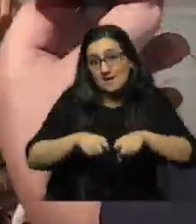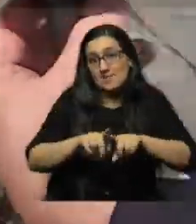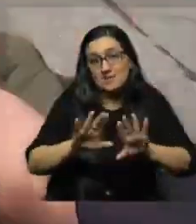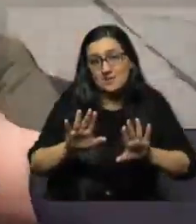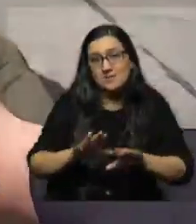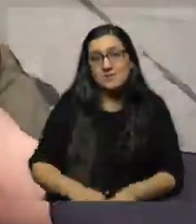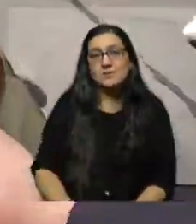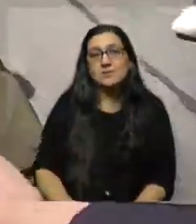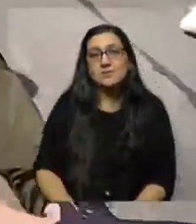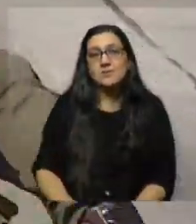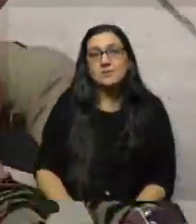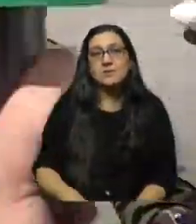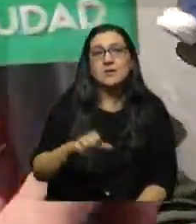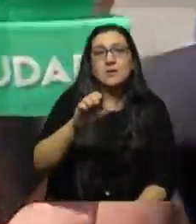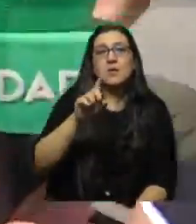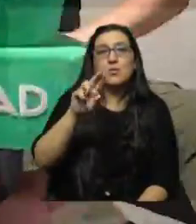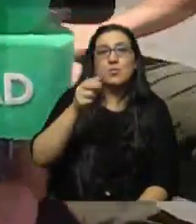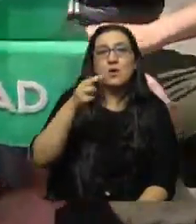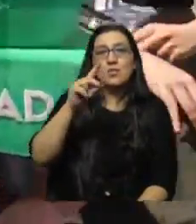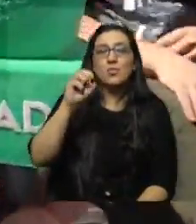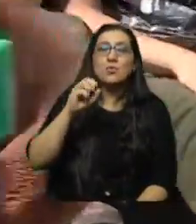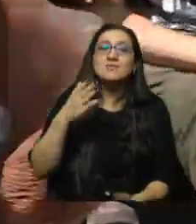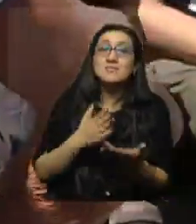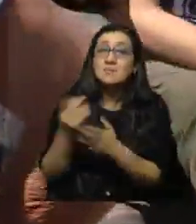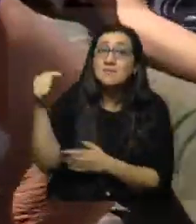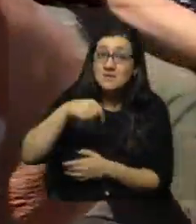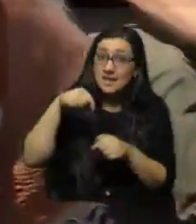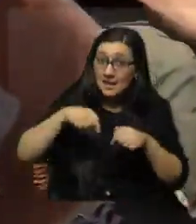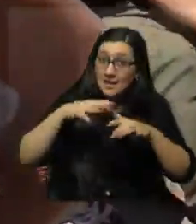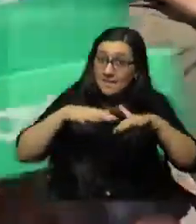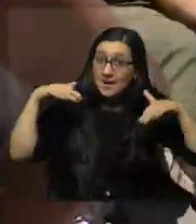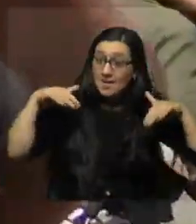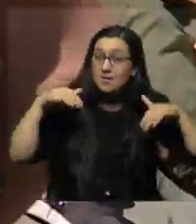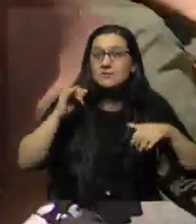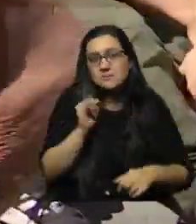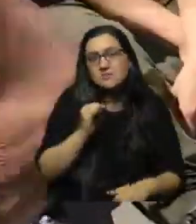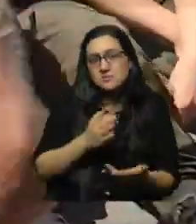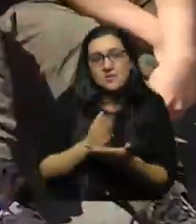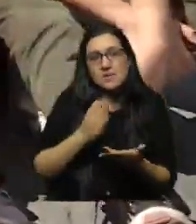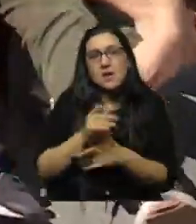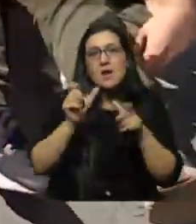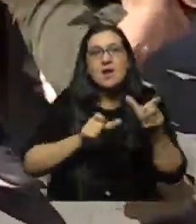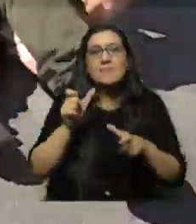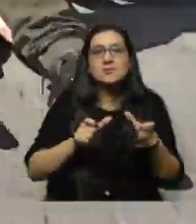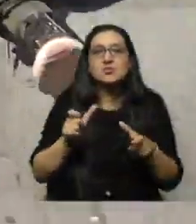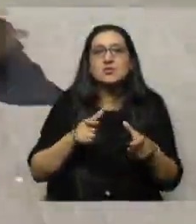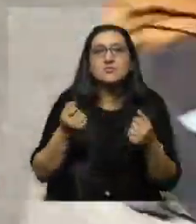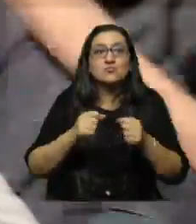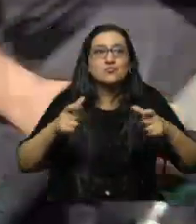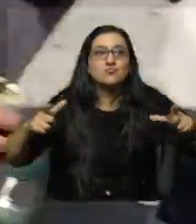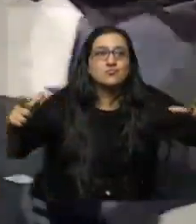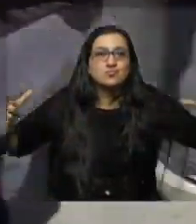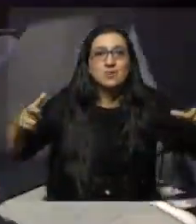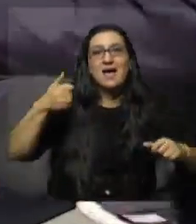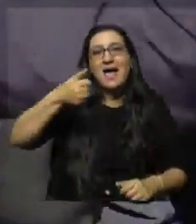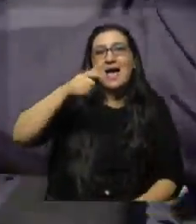¿Cómo es tu nombre? Eduardo. ¿Siempre venís acá a la explanada? Siempre. La gente está creciendo acá. ¿Cuál es tu nombre?